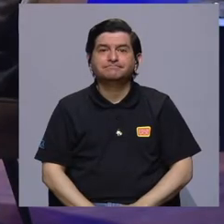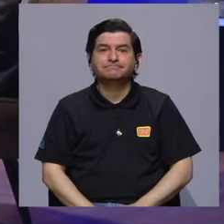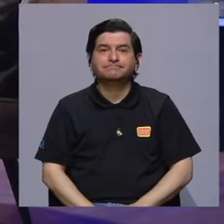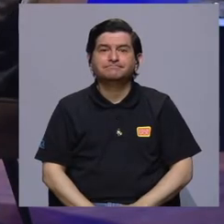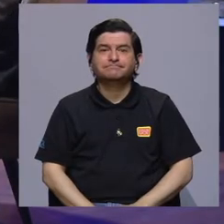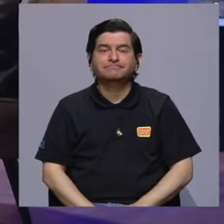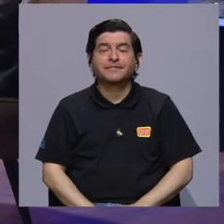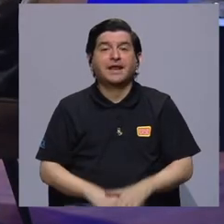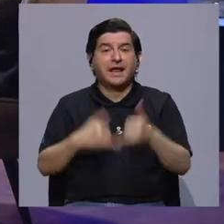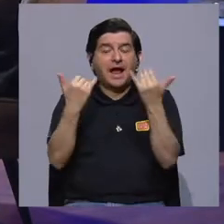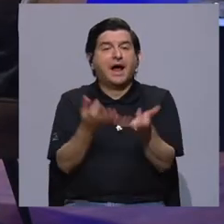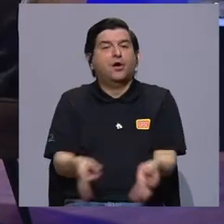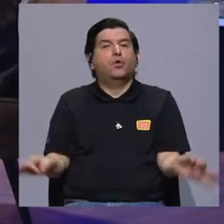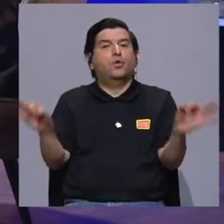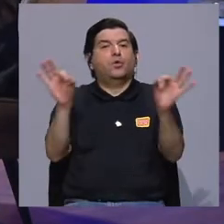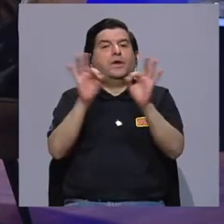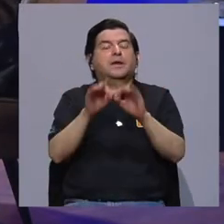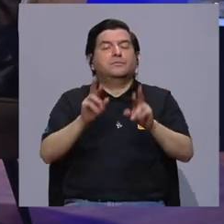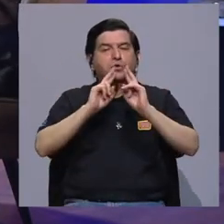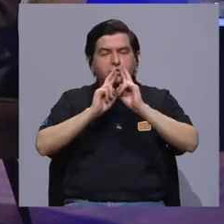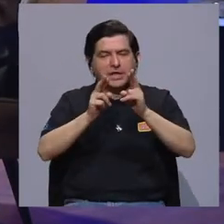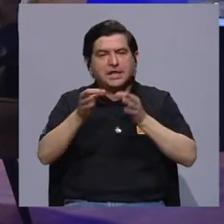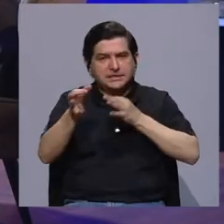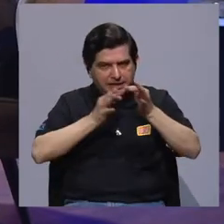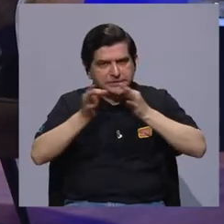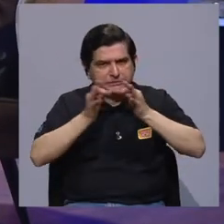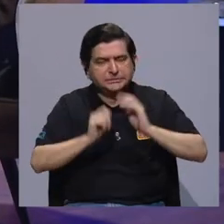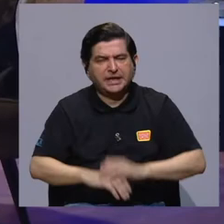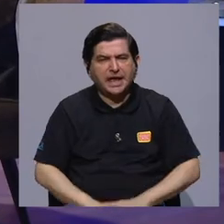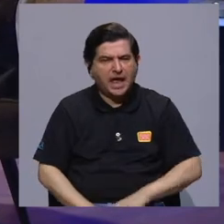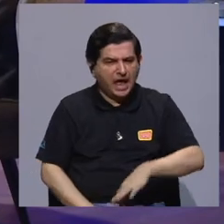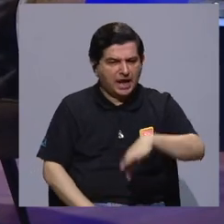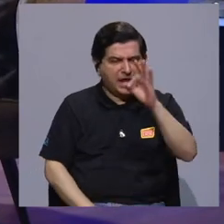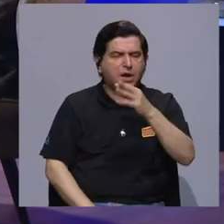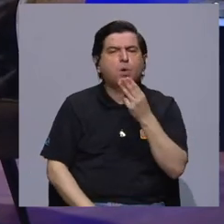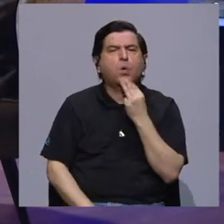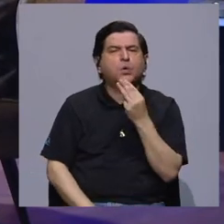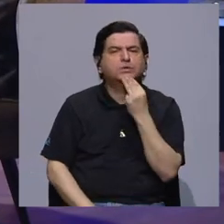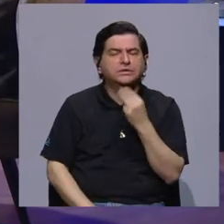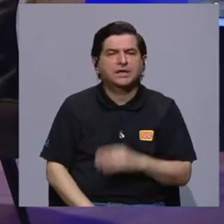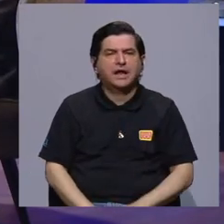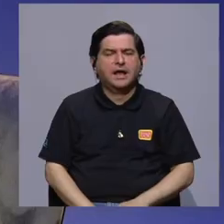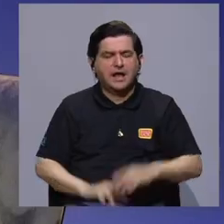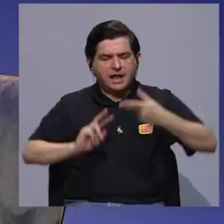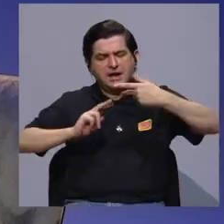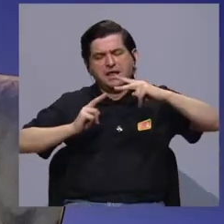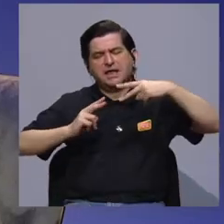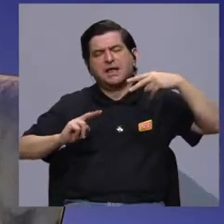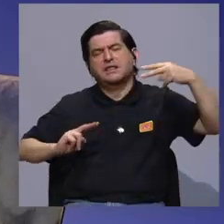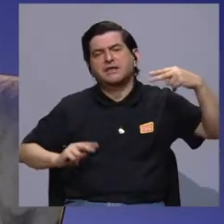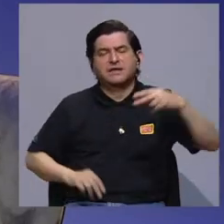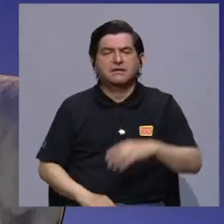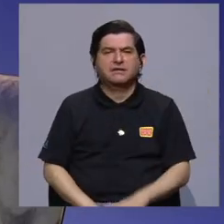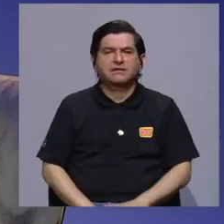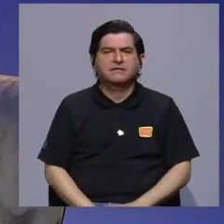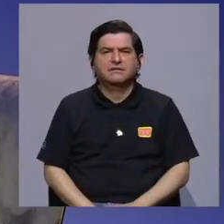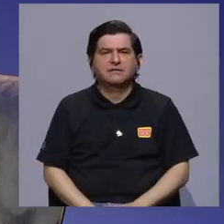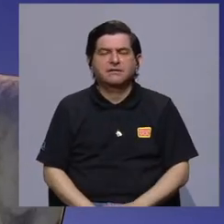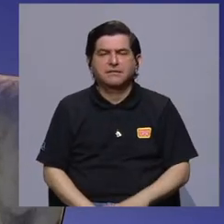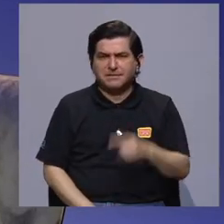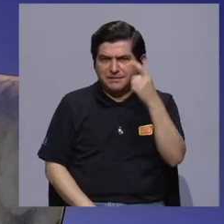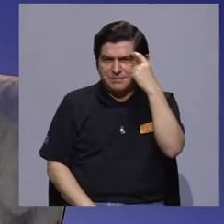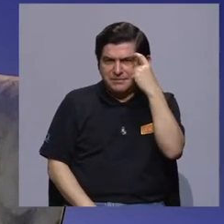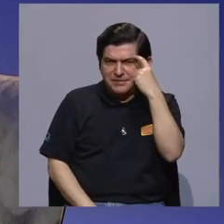Bueno, ahora es importante que nos compartan algunos resultados. ¿Qué encontraron en miel? ¿Qué encontraron en el genoma?